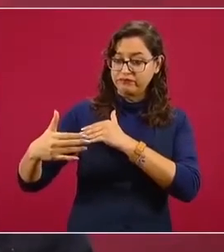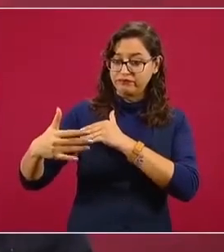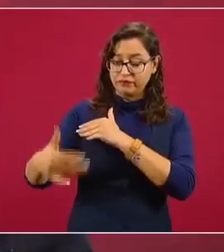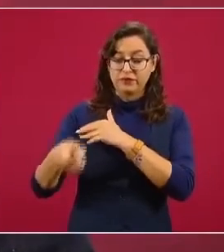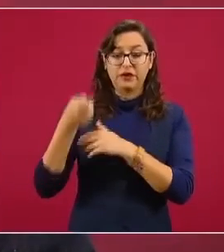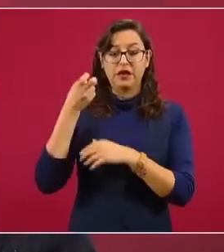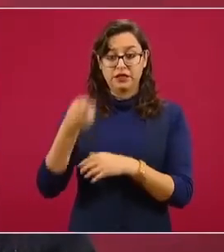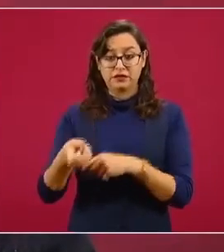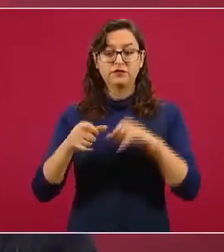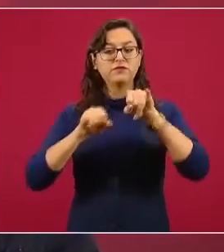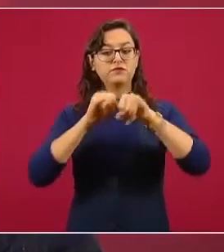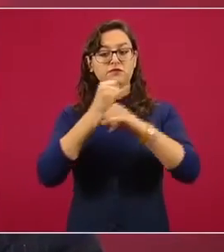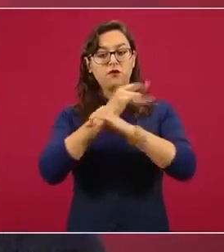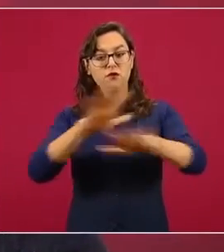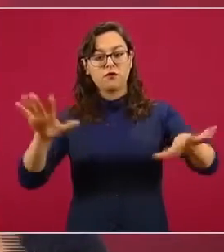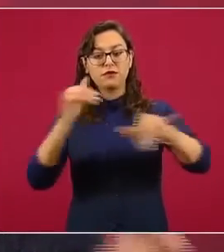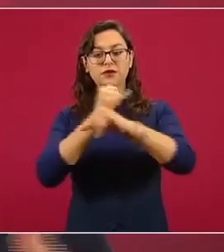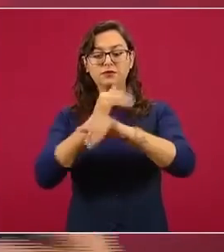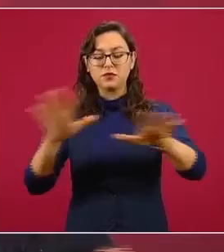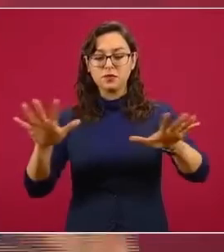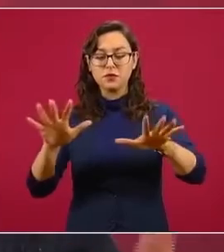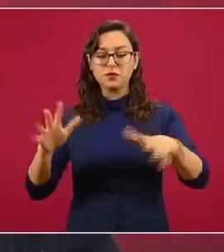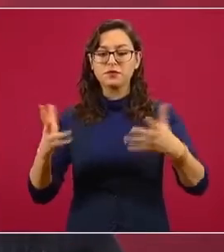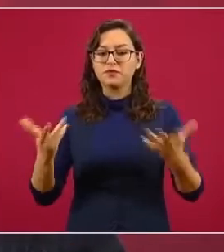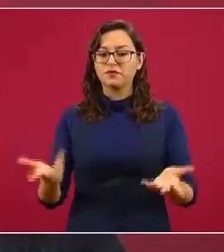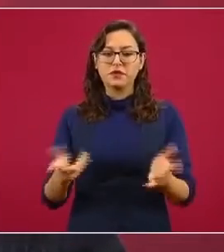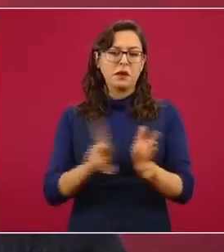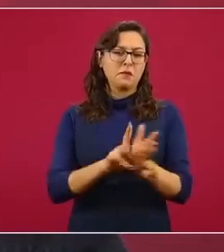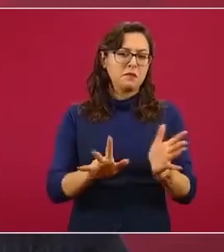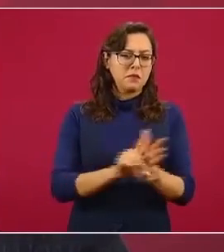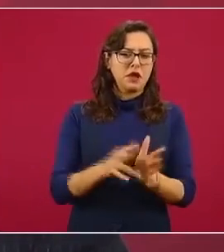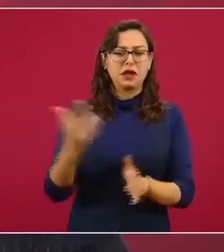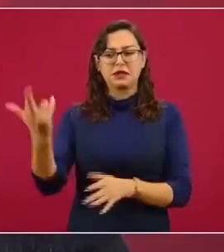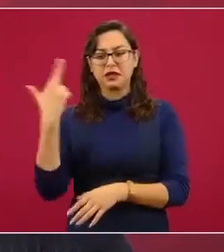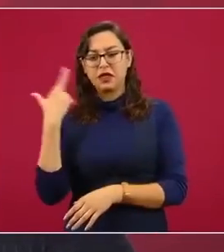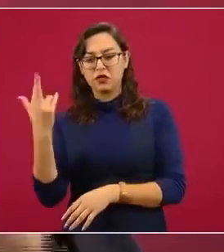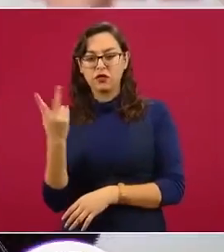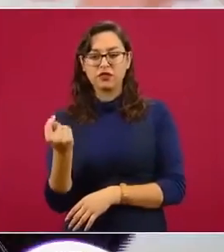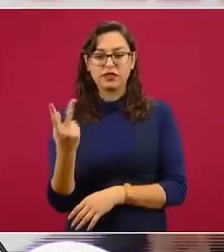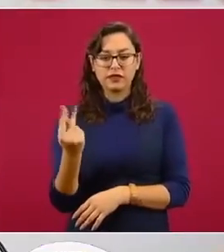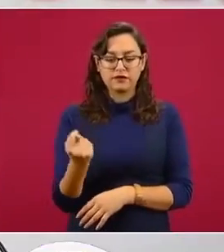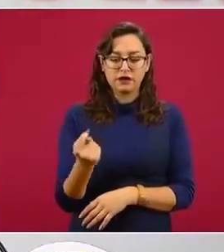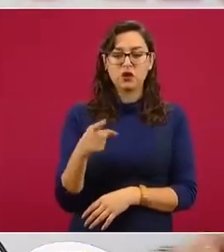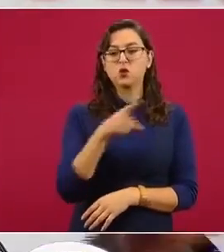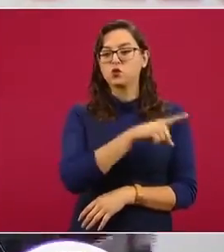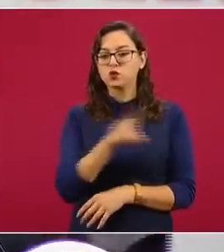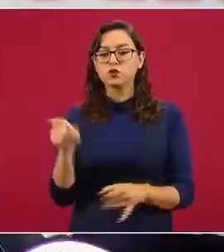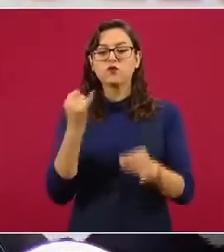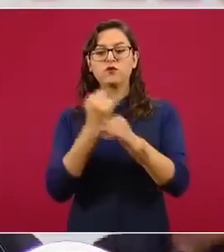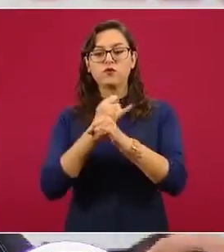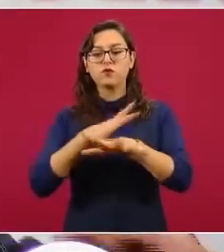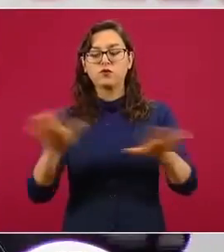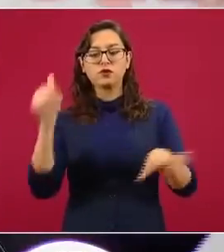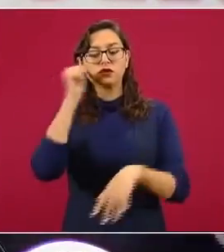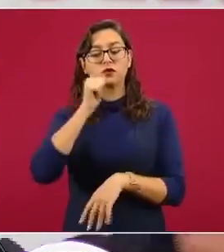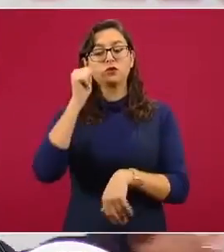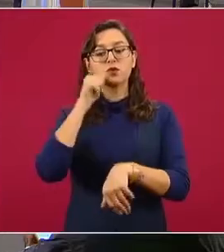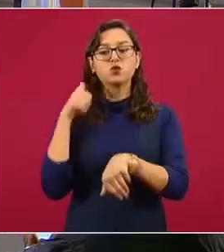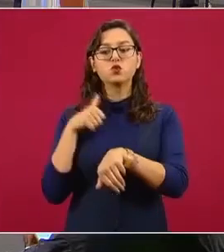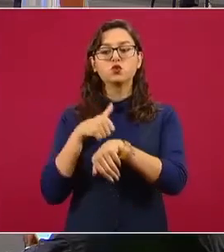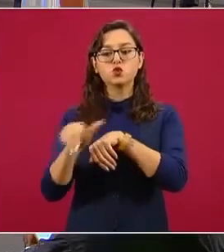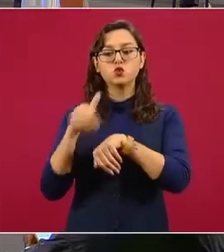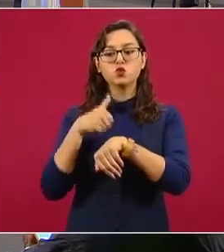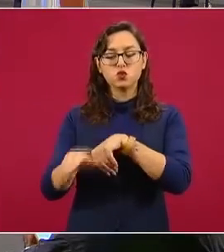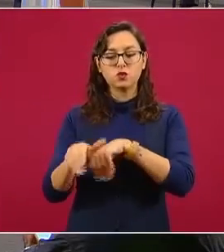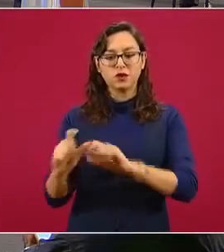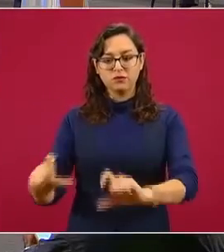comunicación en los medios de comunicación, en los medios impresos, radio, televisión, casi siempre lo que usted encuentra es una cifra